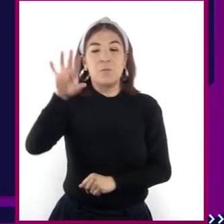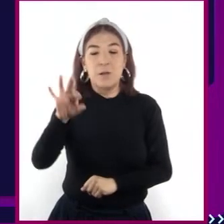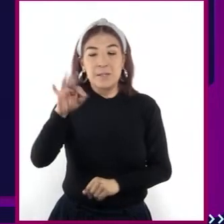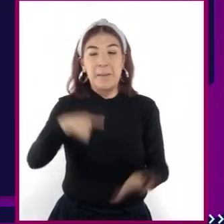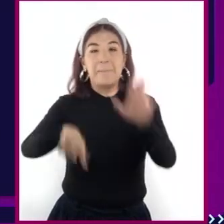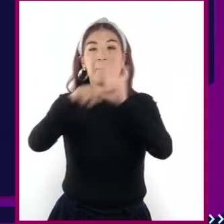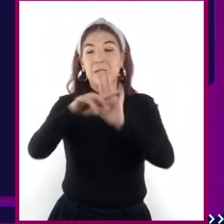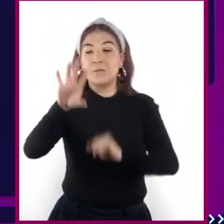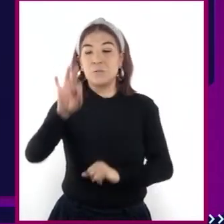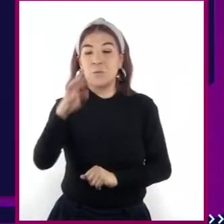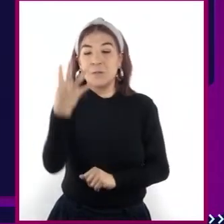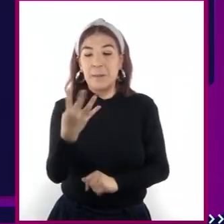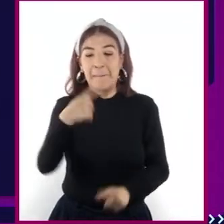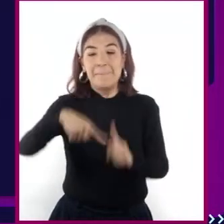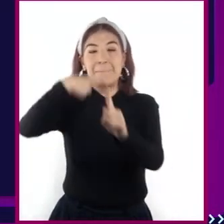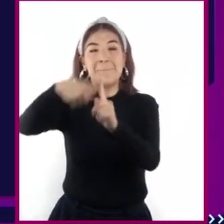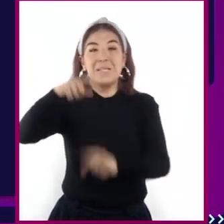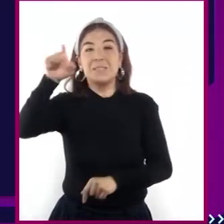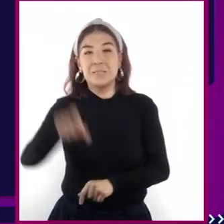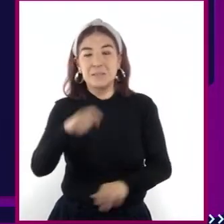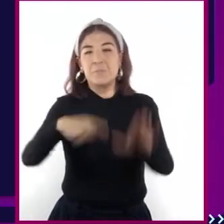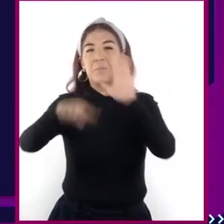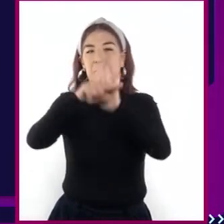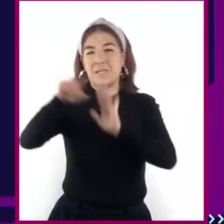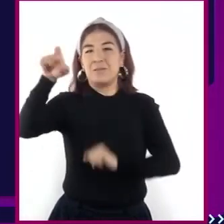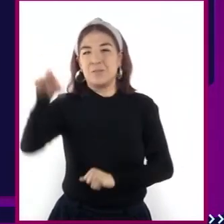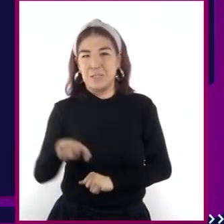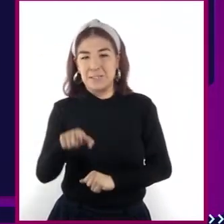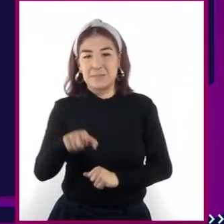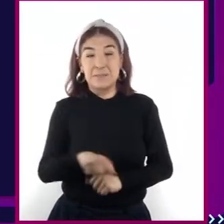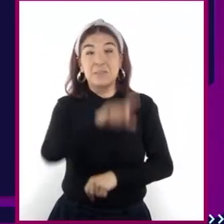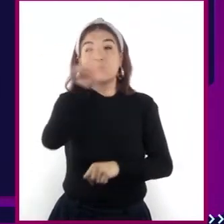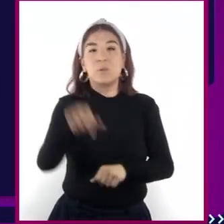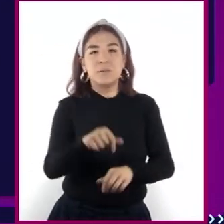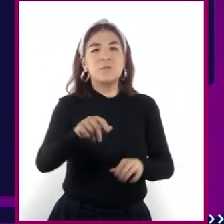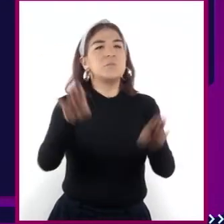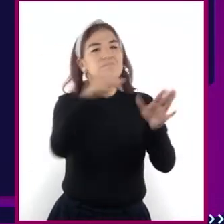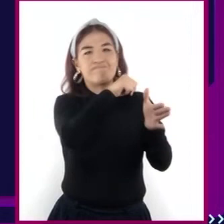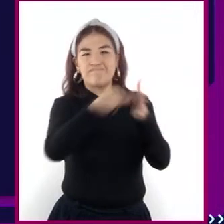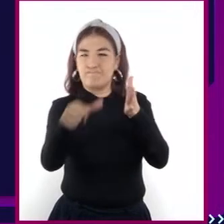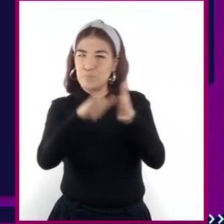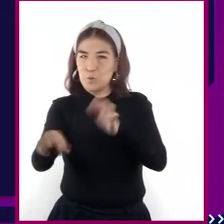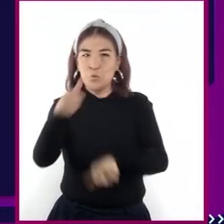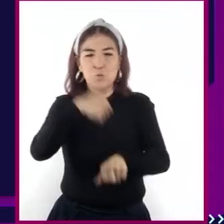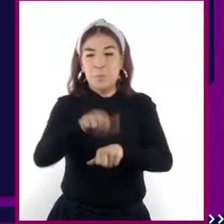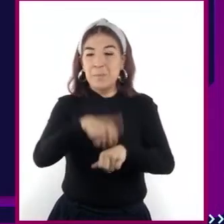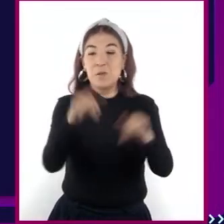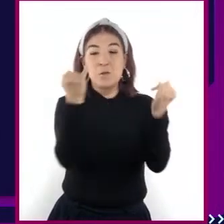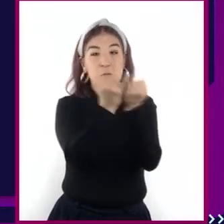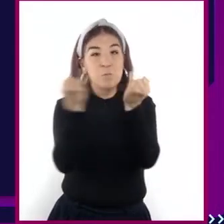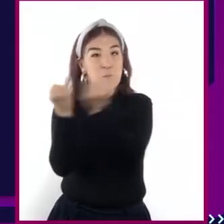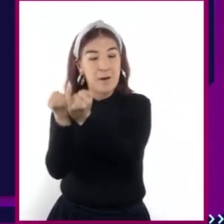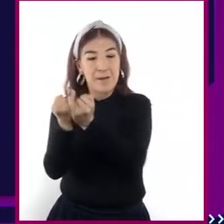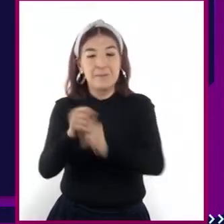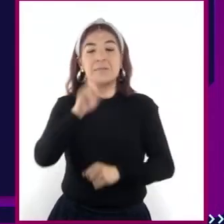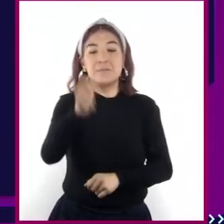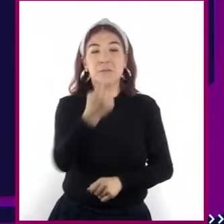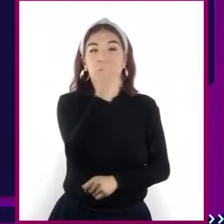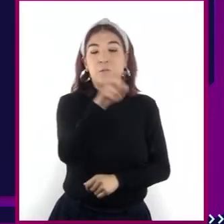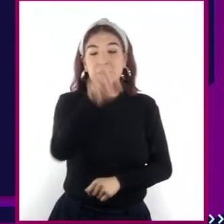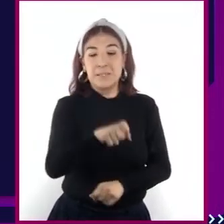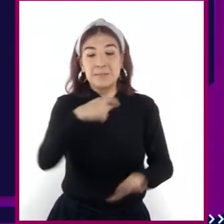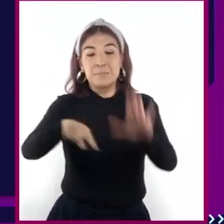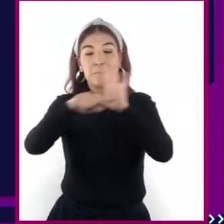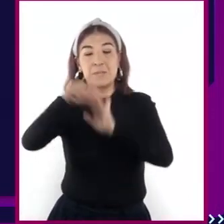menos 44 más x menos x. Al simplificar, obtenemos la ecuación 2x menos